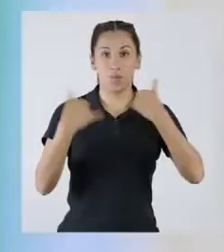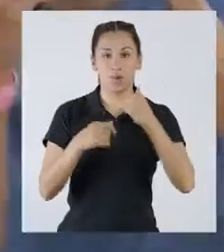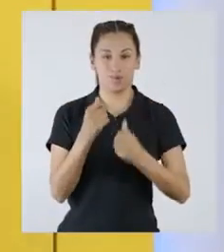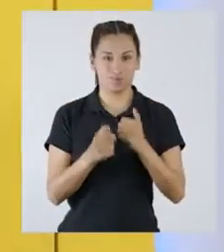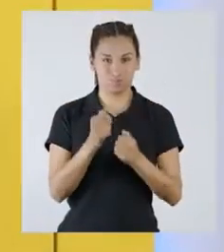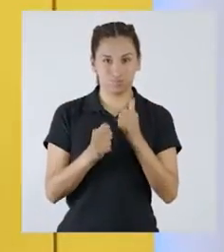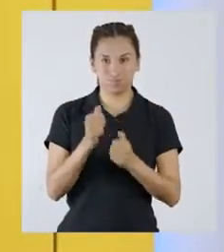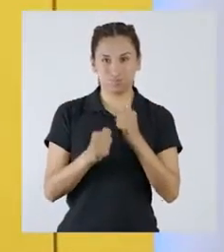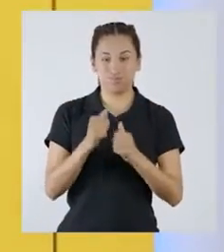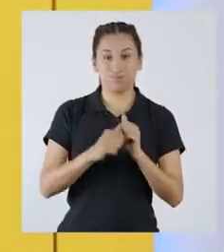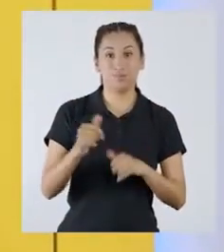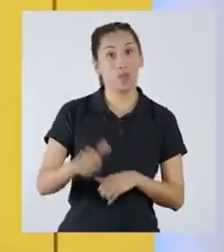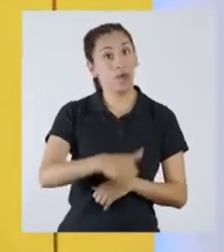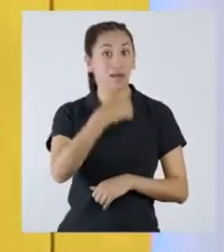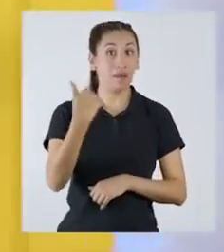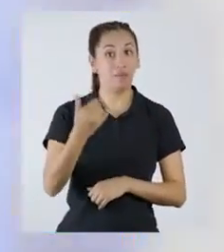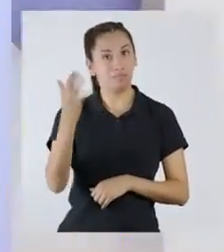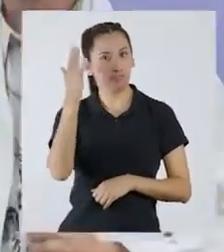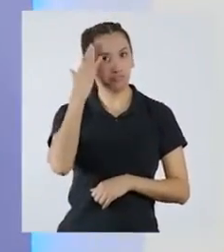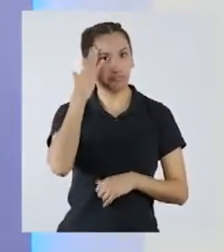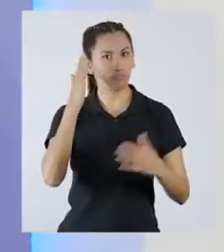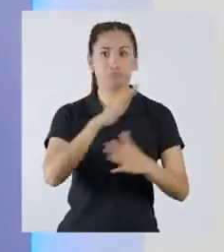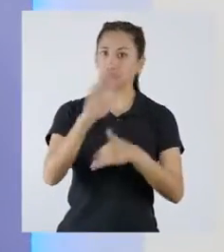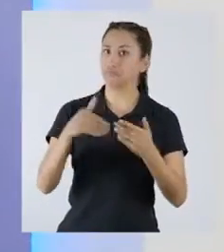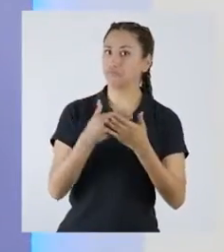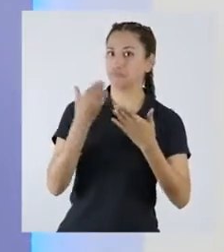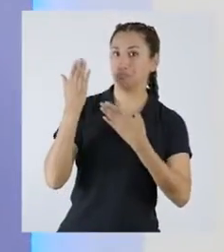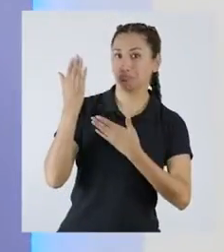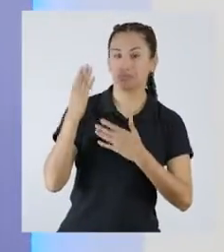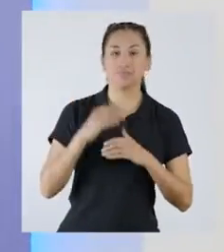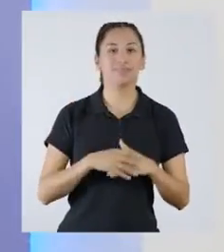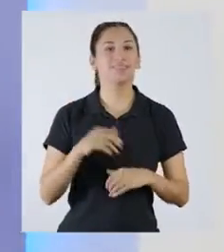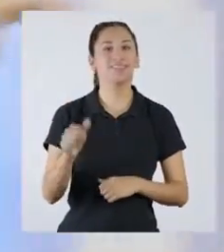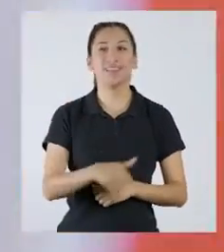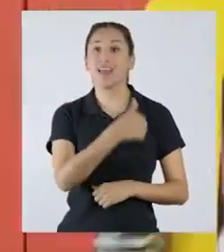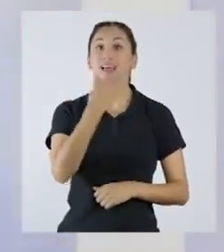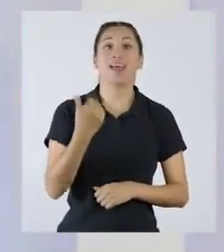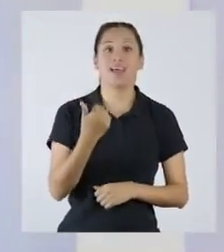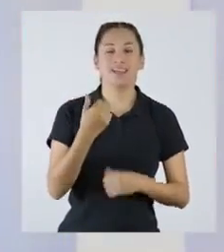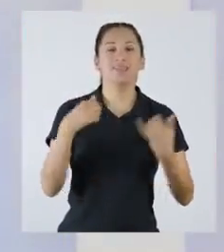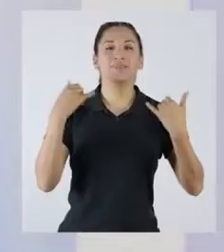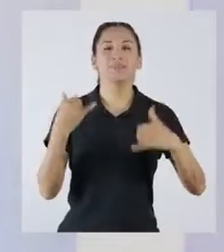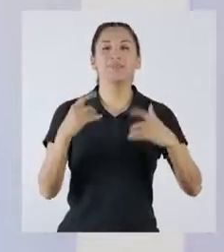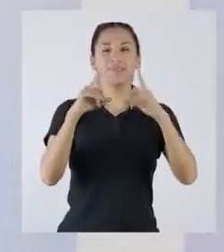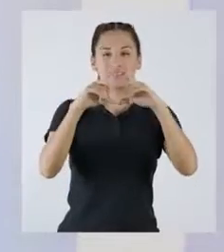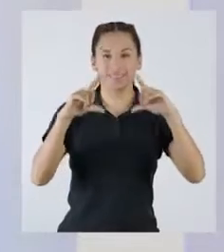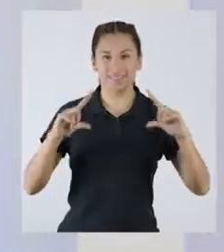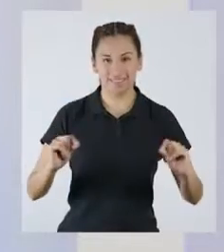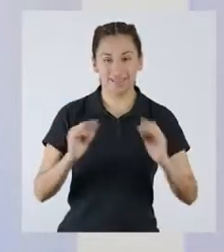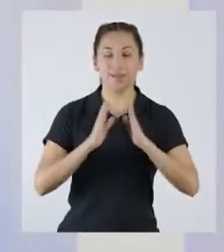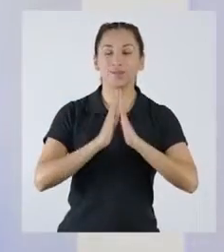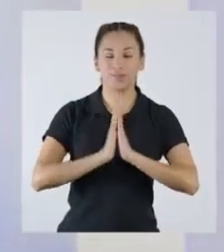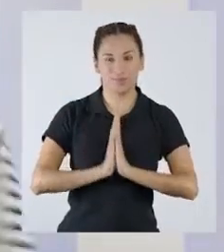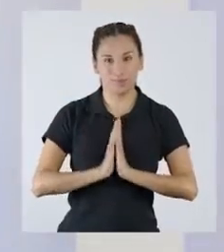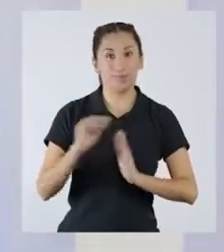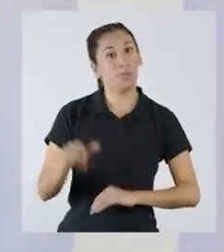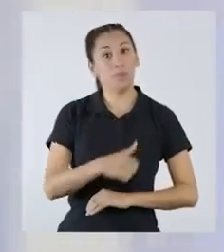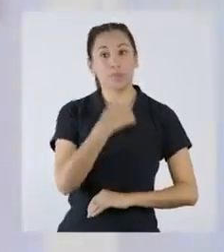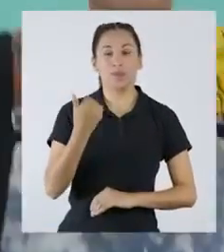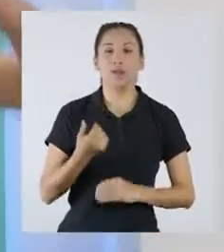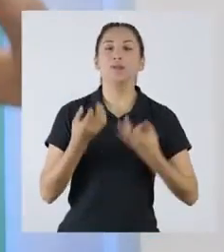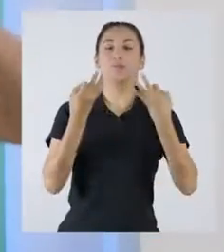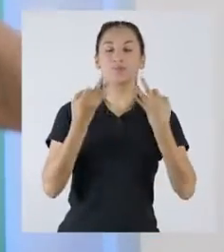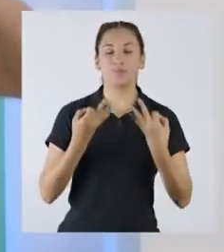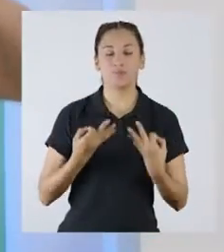Mario el gamer. Y Arquímedes, el señor sabelo todo. También es Gotaku, el honorable japonés y